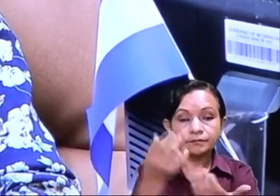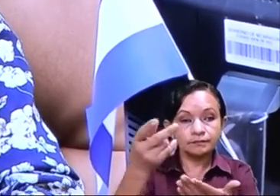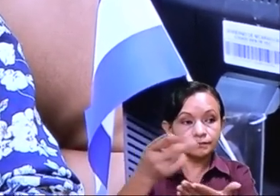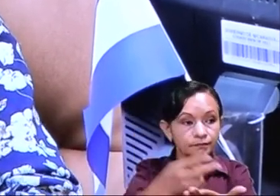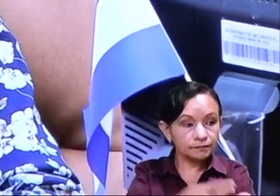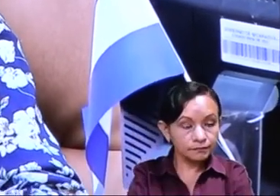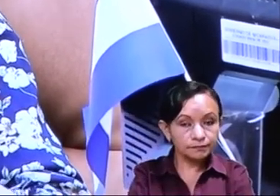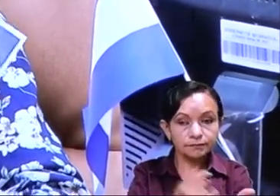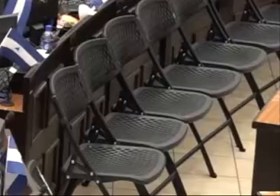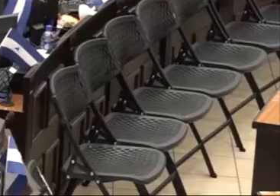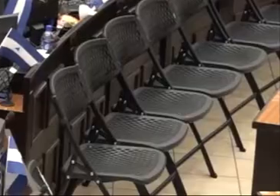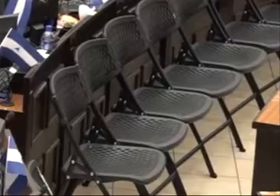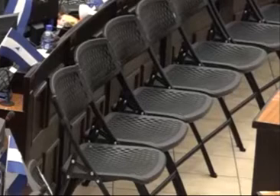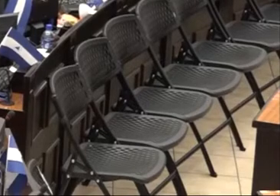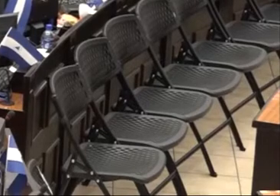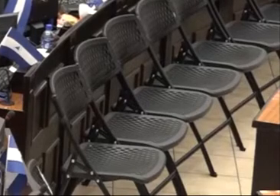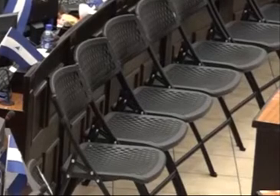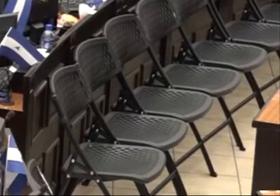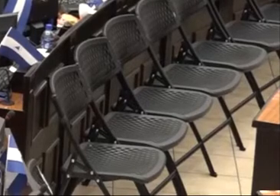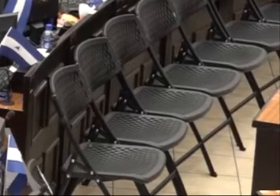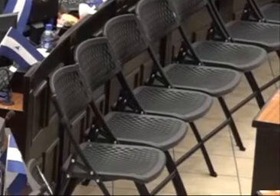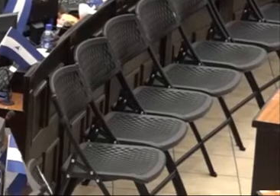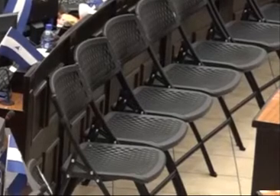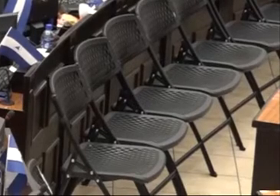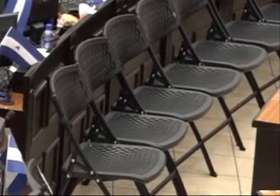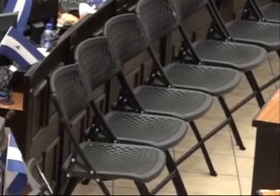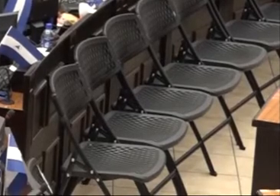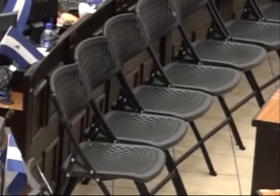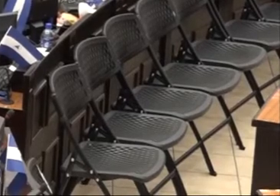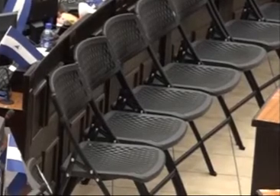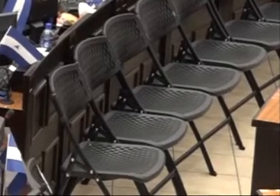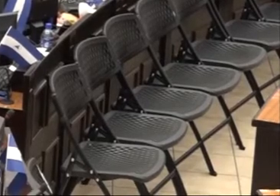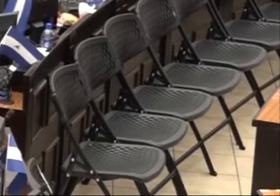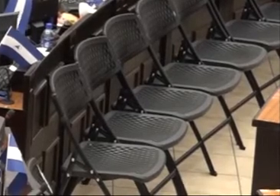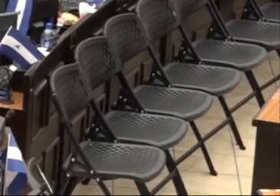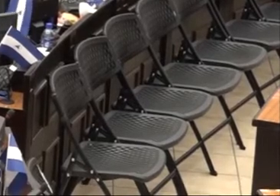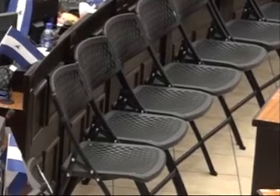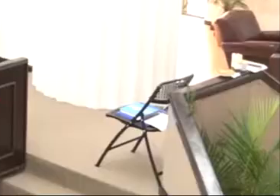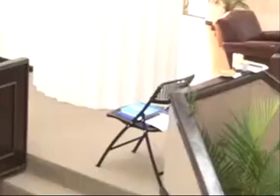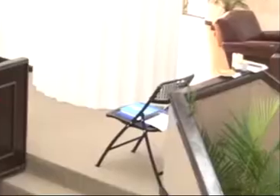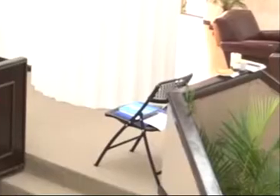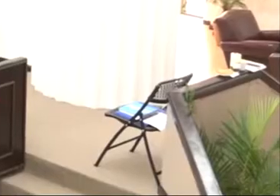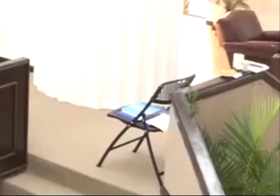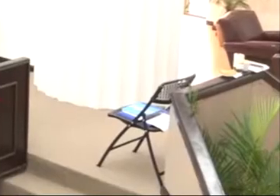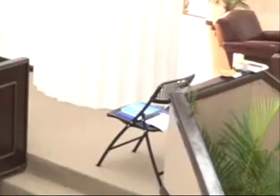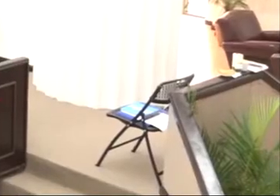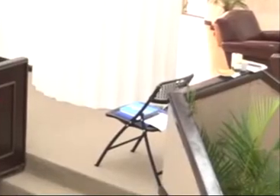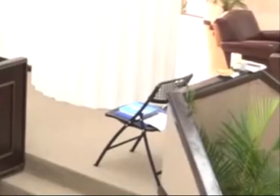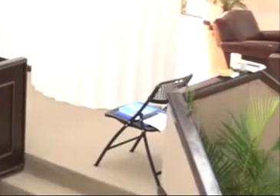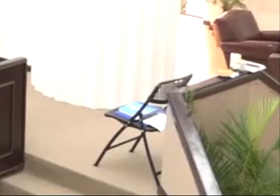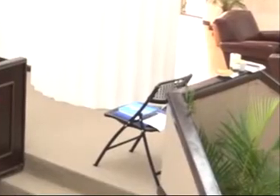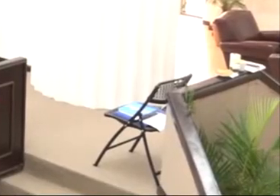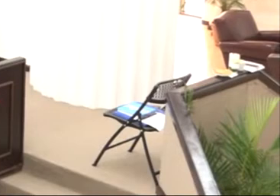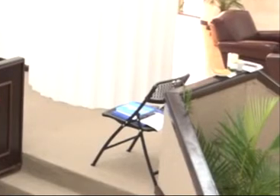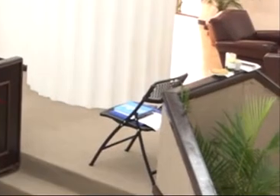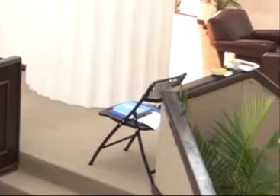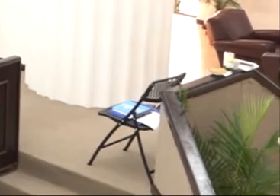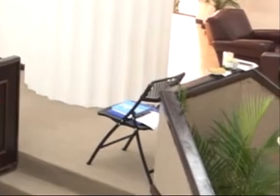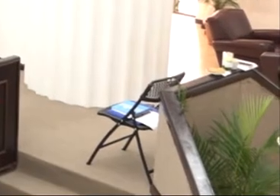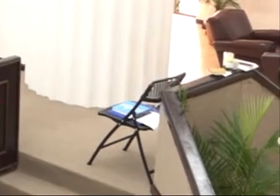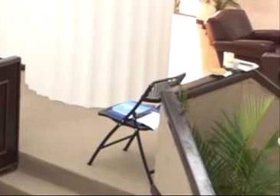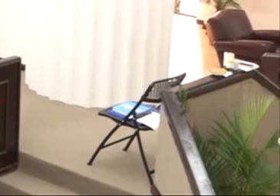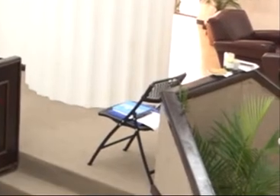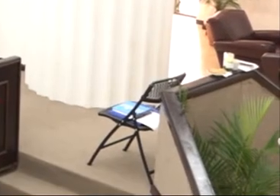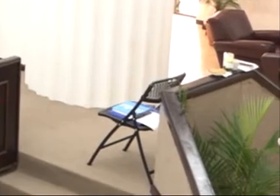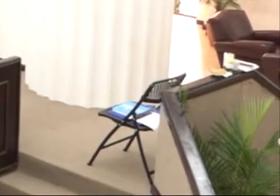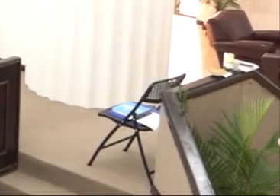de investigación. Asimismo, se espera que este miércoles se cancelen unas 25 personalidades jurídicas de